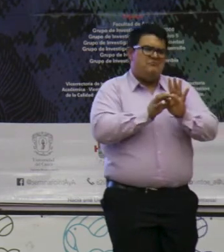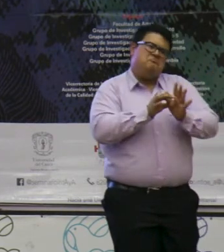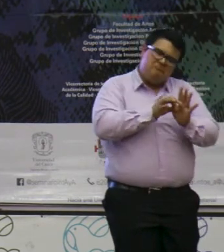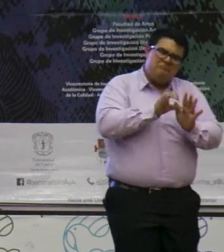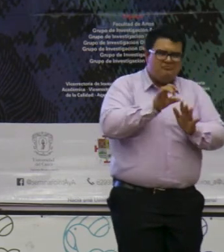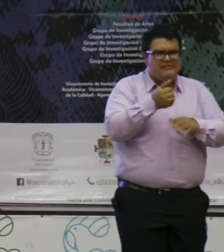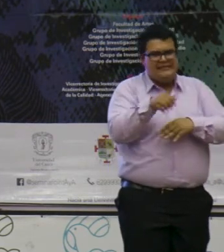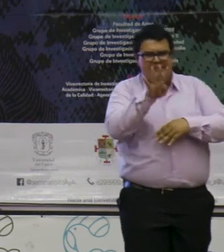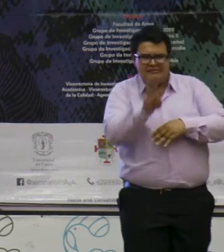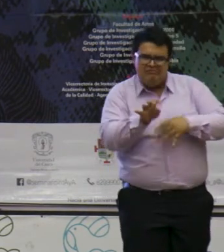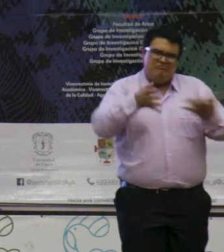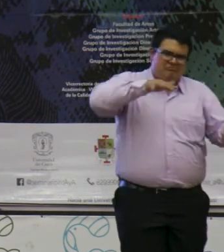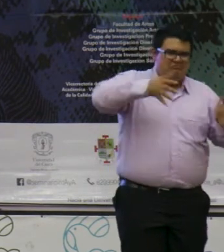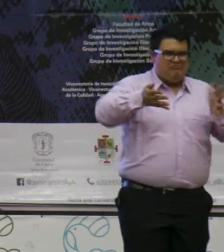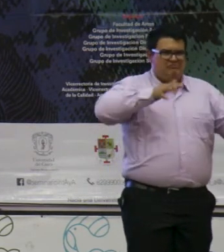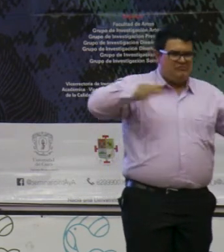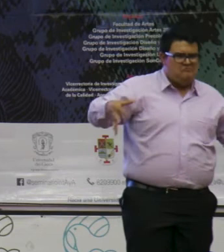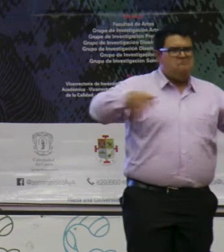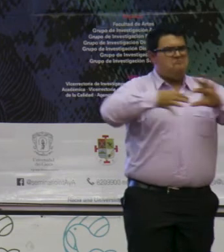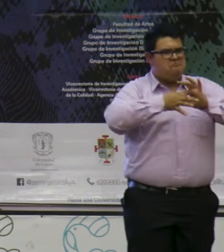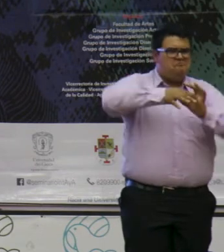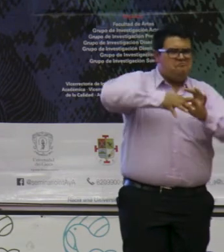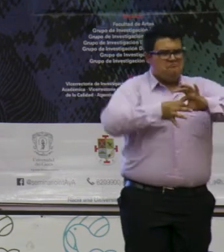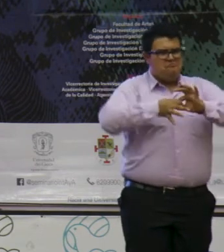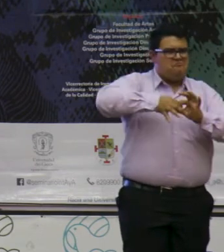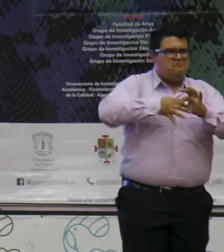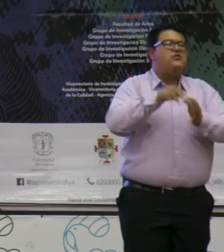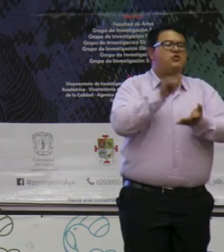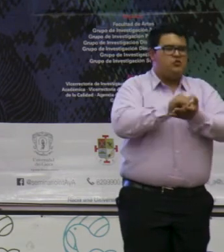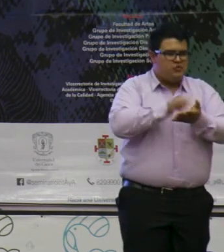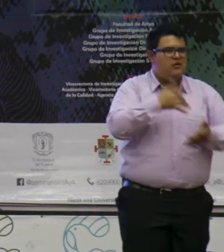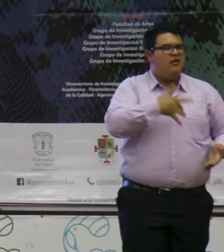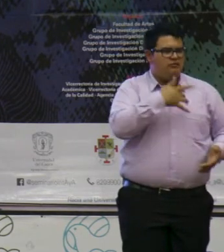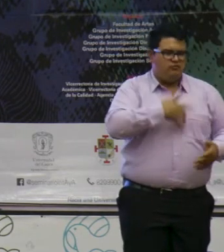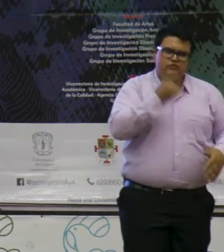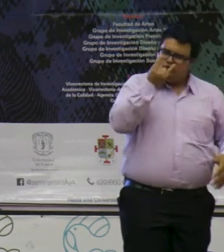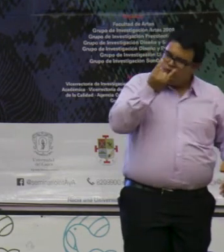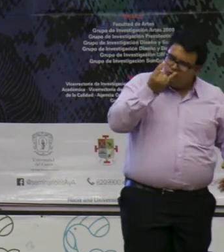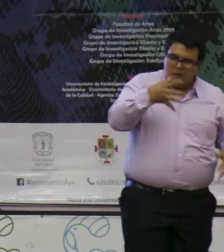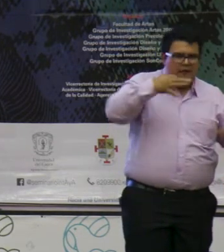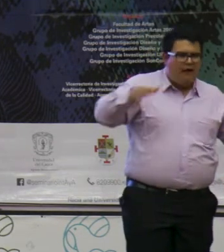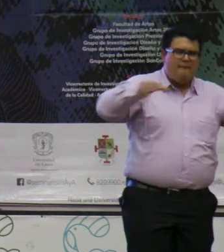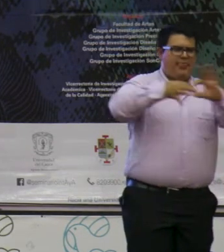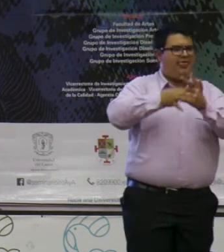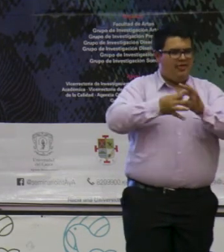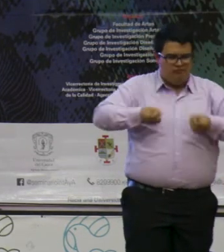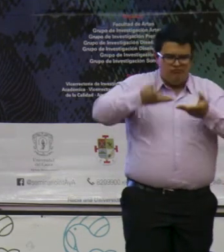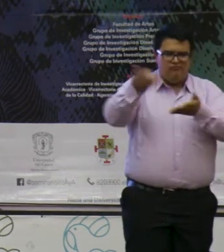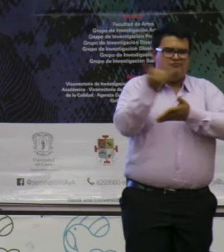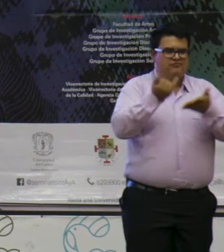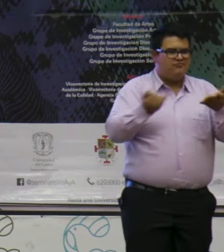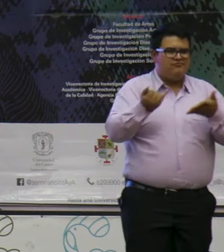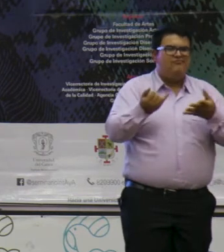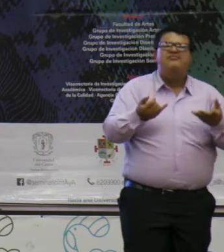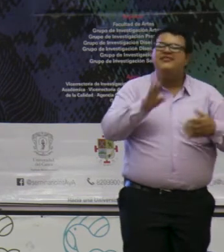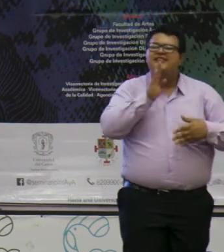naciente siglo XIX con la modernidad, con el boom de la modernidad, es interesantísimo el matrimonio gráfico que produjo.